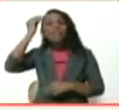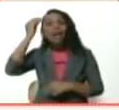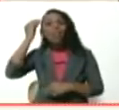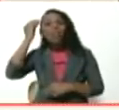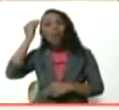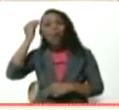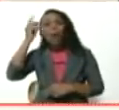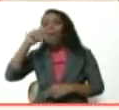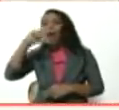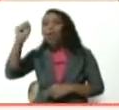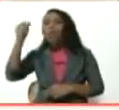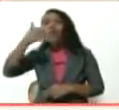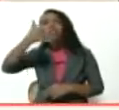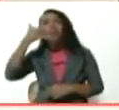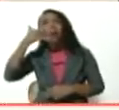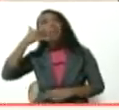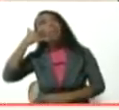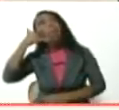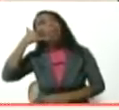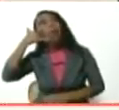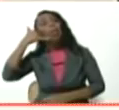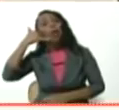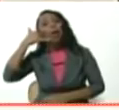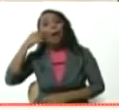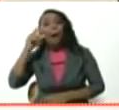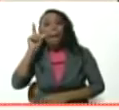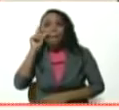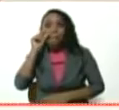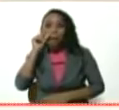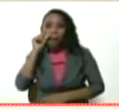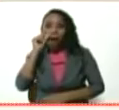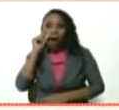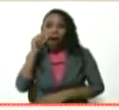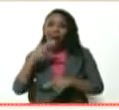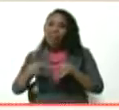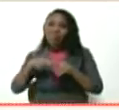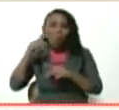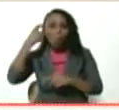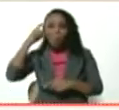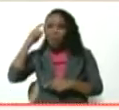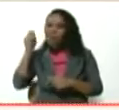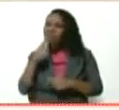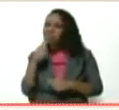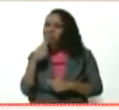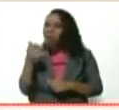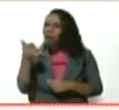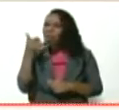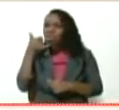Y el papá, perdón. Y el niño no sabía con quién estaba hablando.